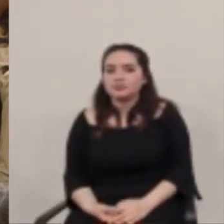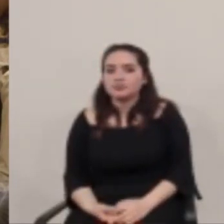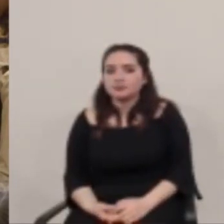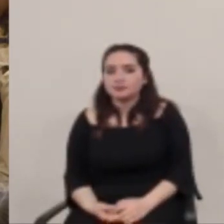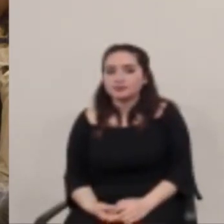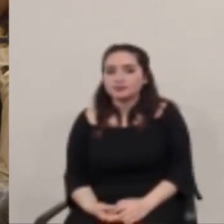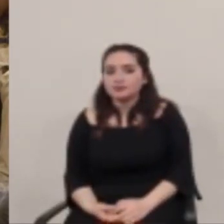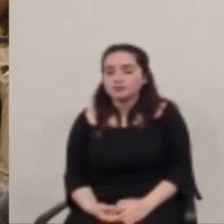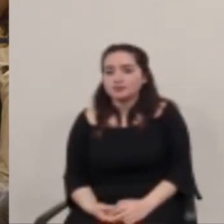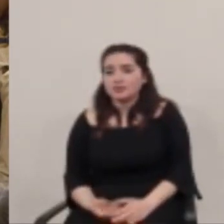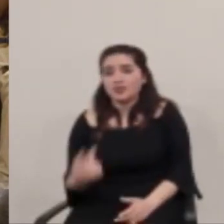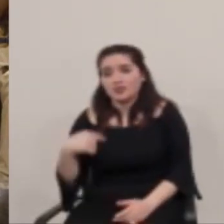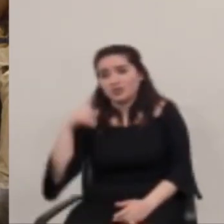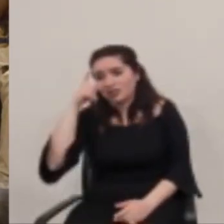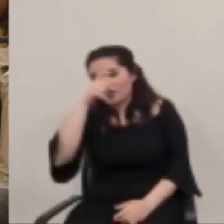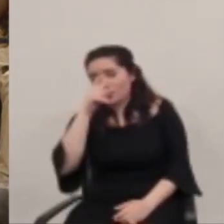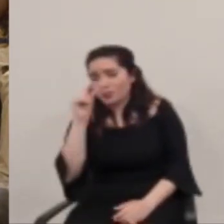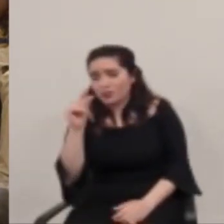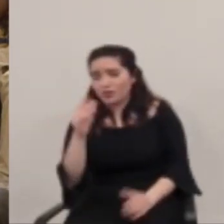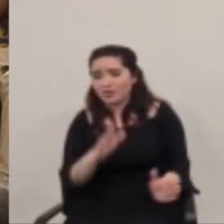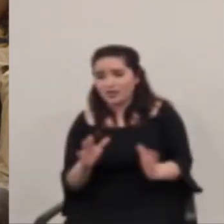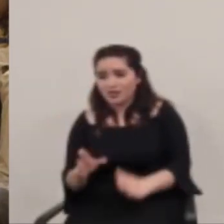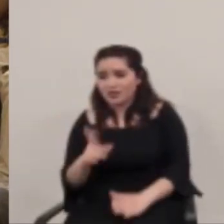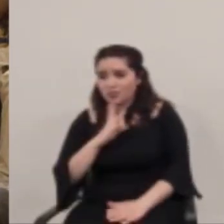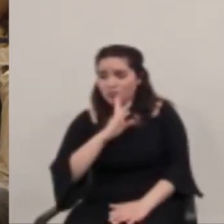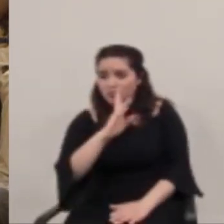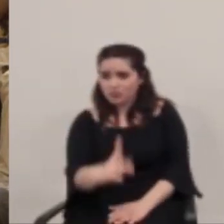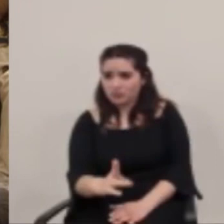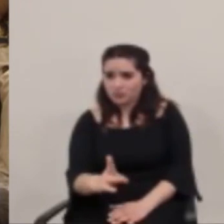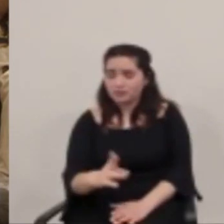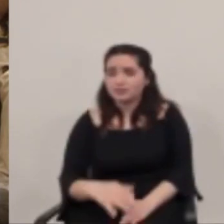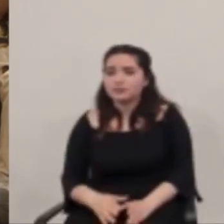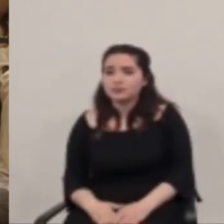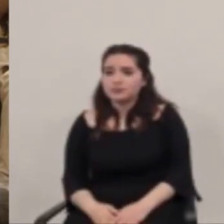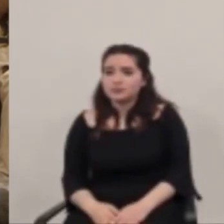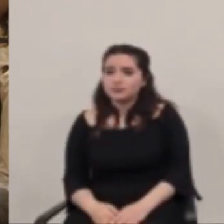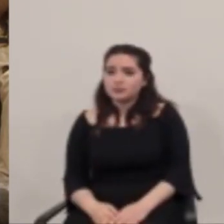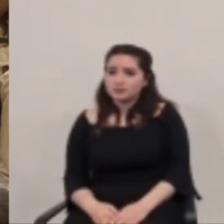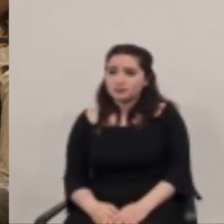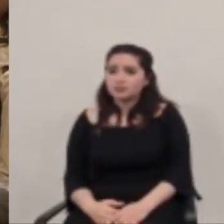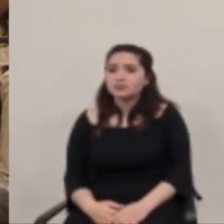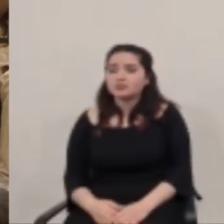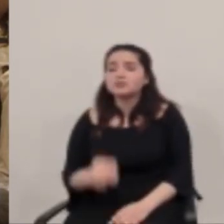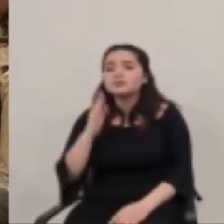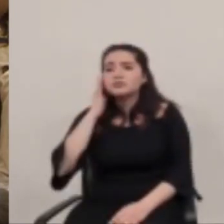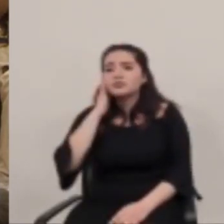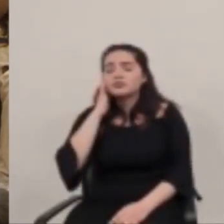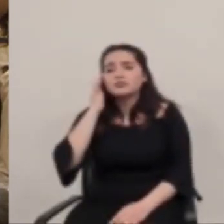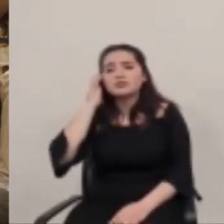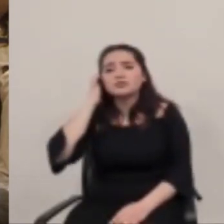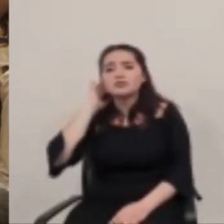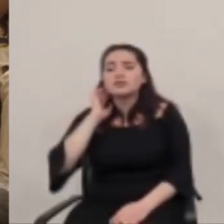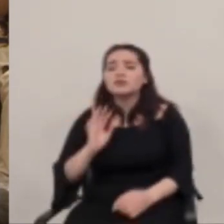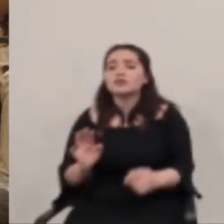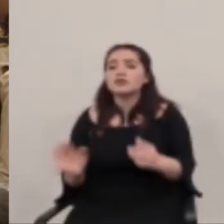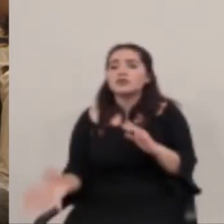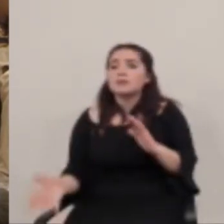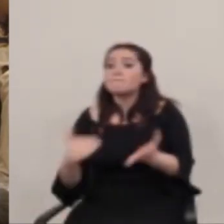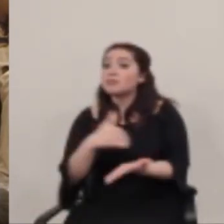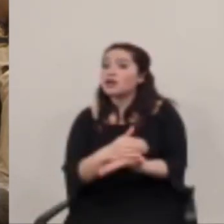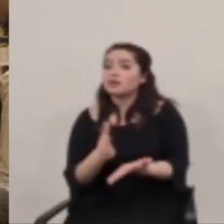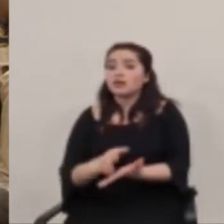Creo que me va a costar un poco poder ordenar la respuesta, pero voy a hacerlo como Dale. Pueda. Me voy a tomar un poco acerca de lo que planteaba el Luis